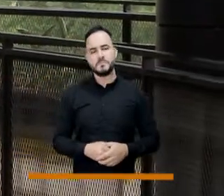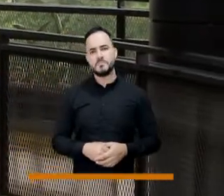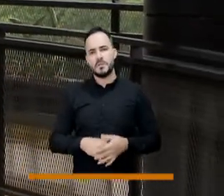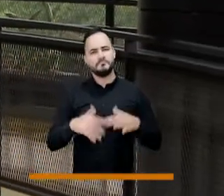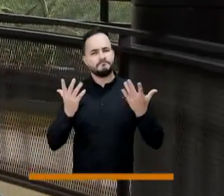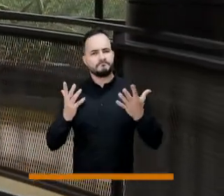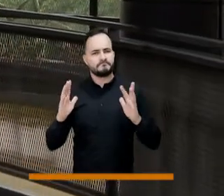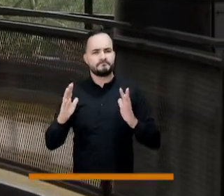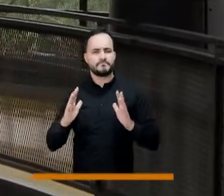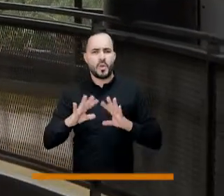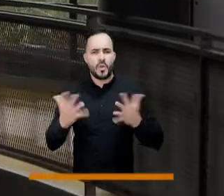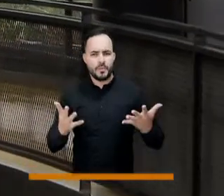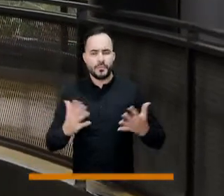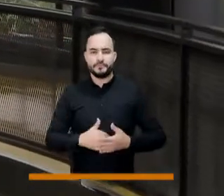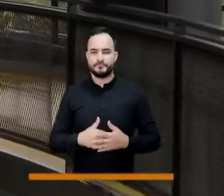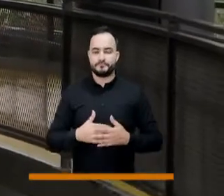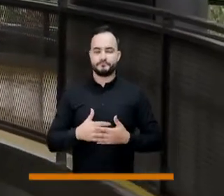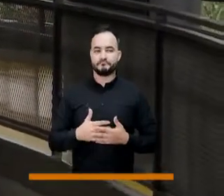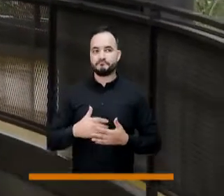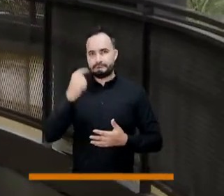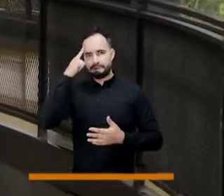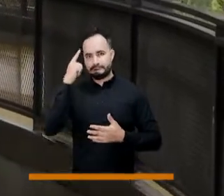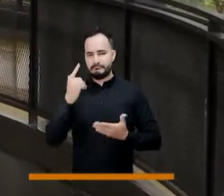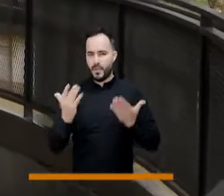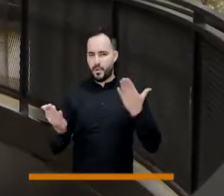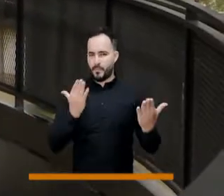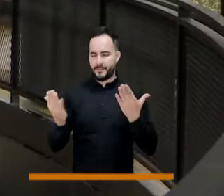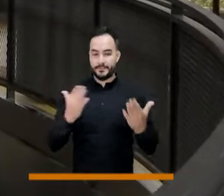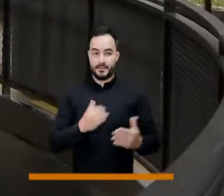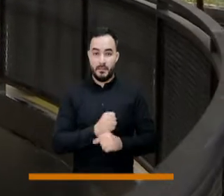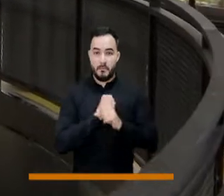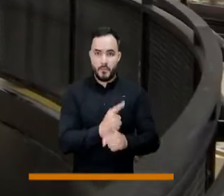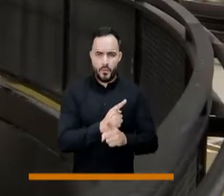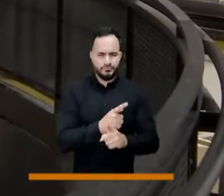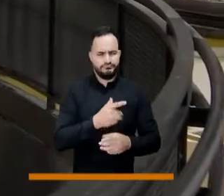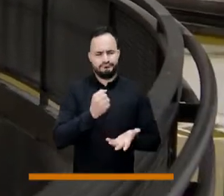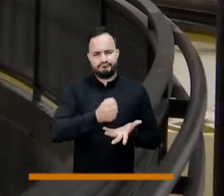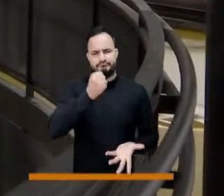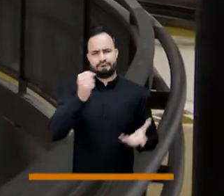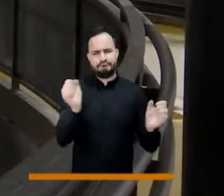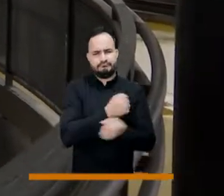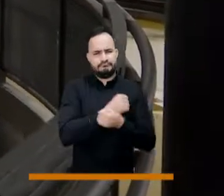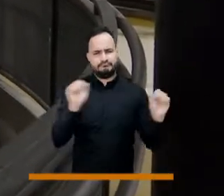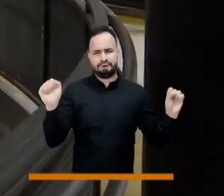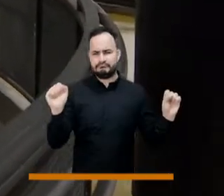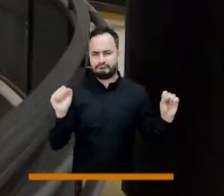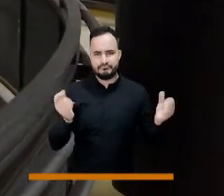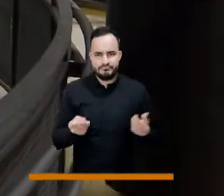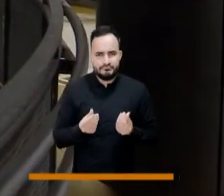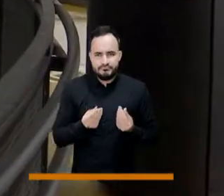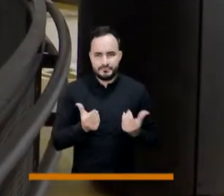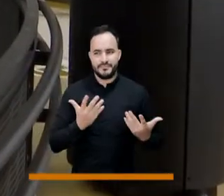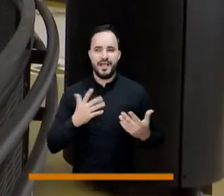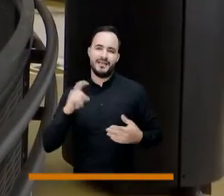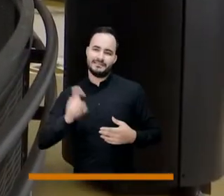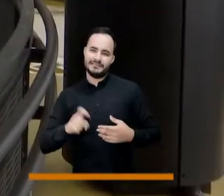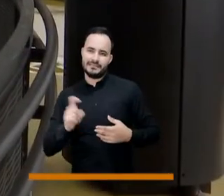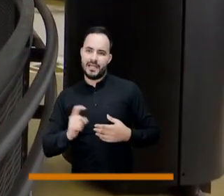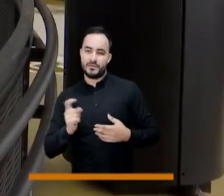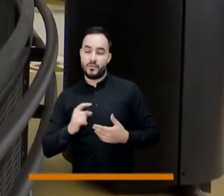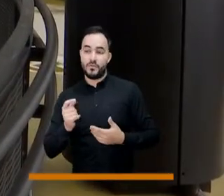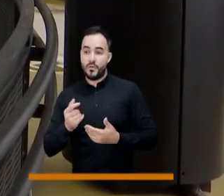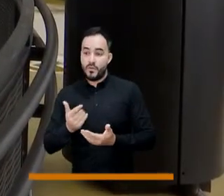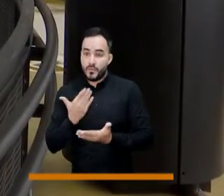pues sería un costo muy grande, y realmente aquí hay que contar con las disponibilidades presupuestales